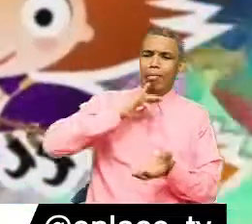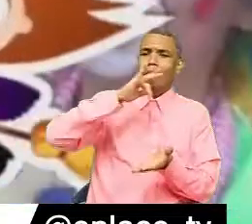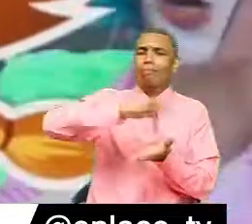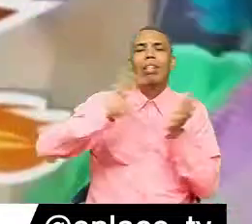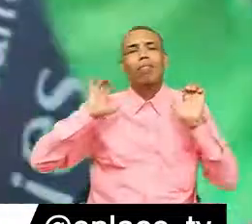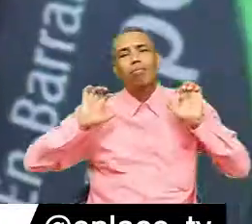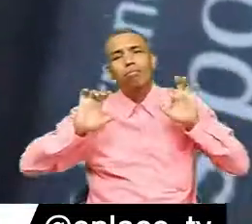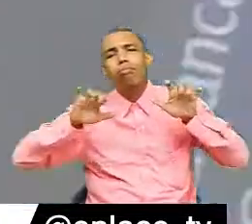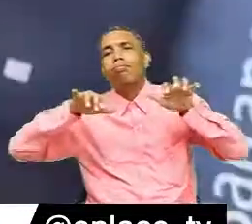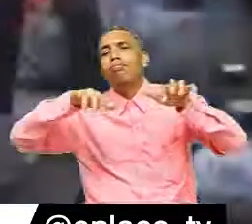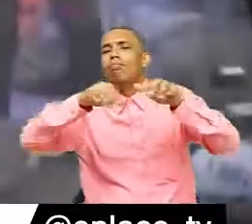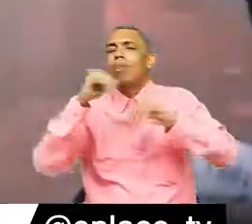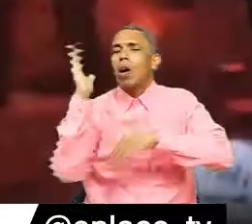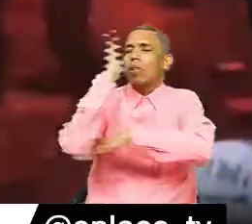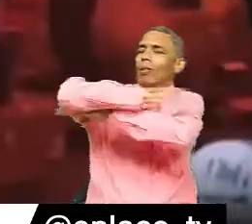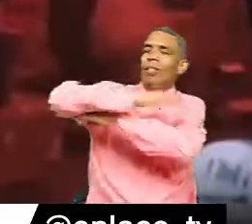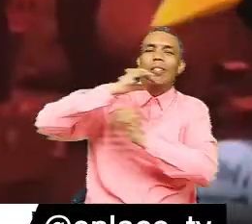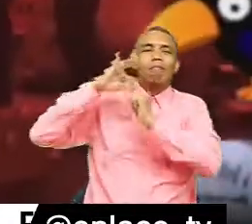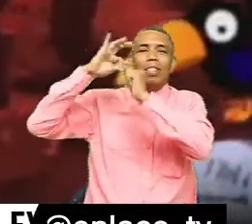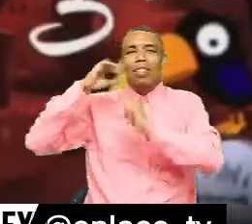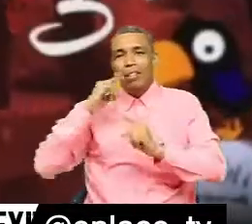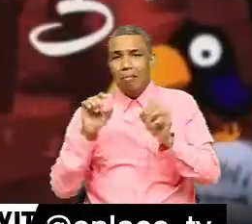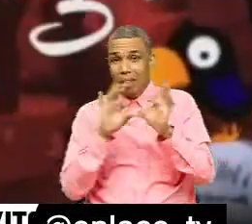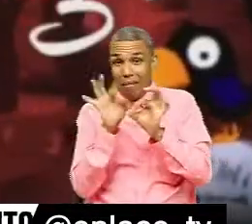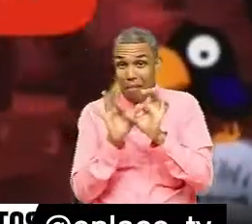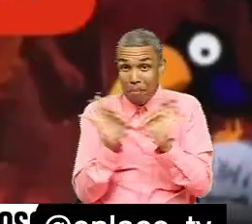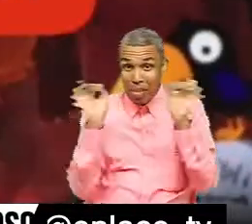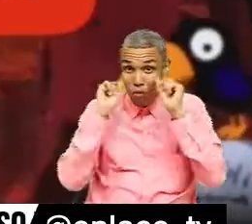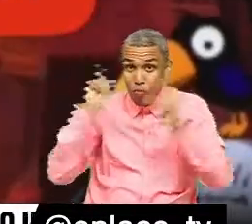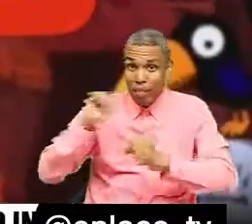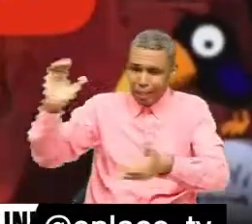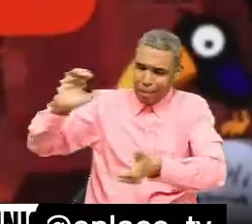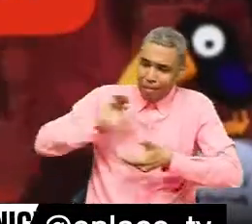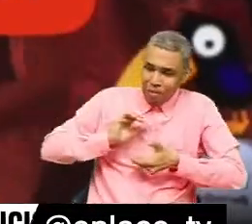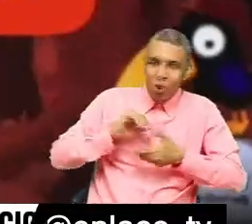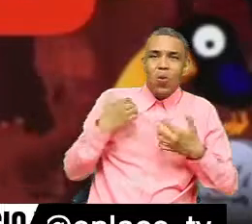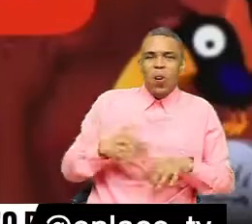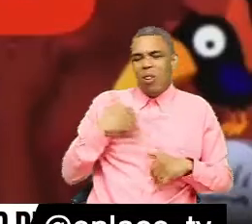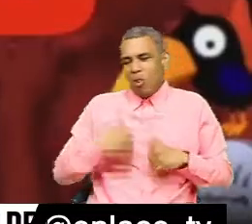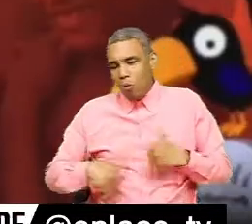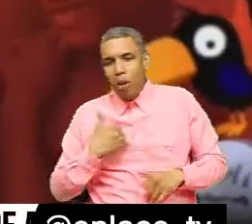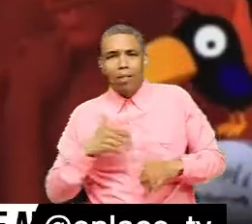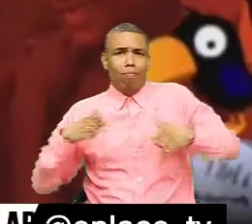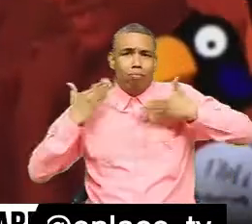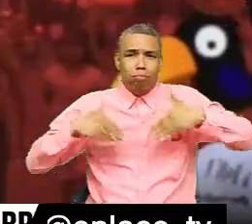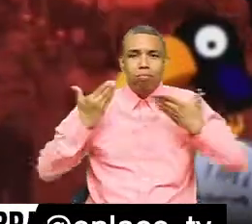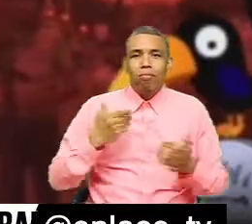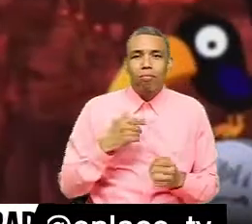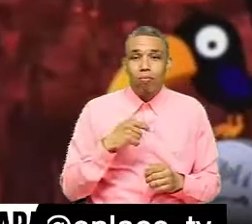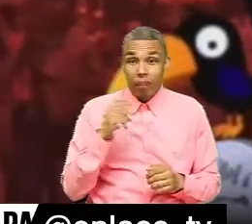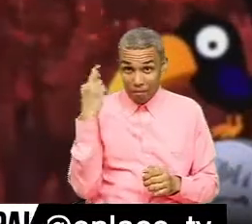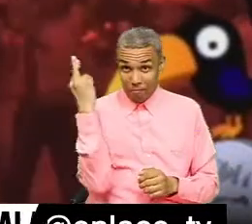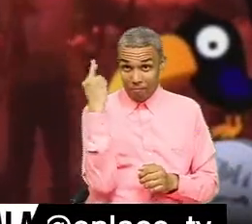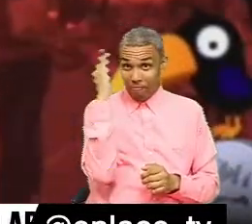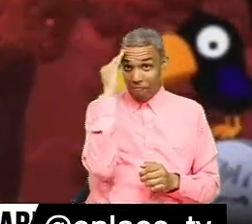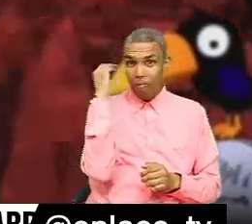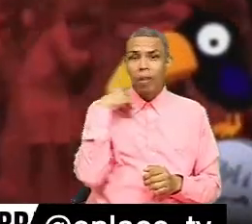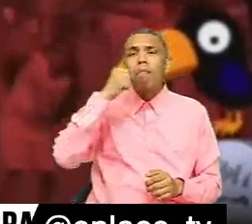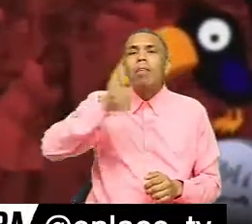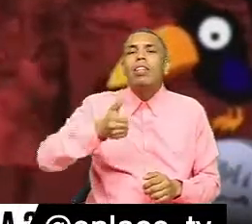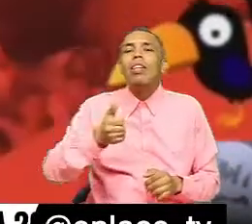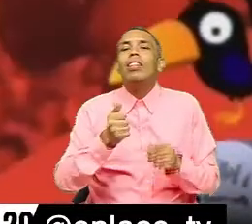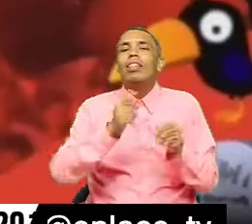tarde inolvidable, llena de regalos, sorpresas, juegos y mucha diversión. Ya sabes, este domingo 30 de octubre te esperamos en